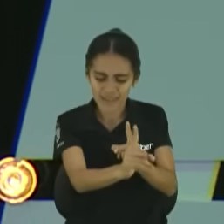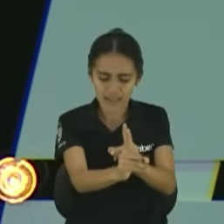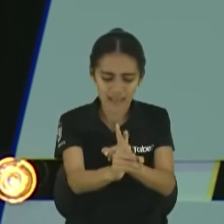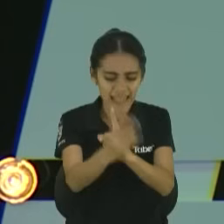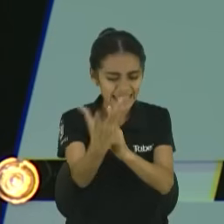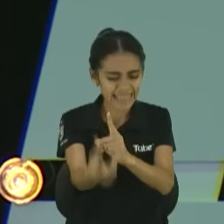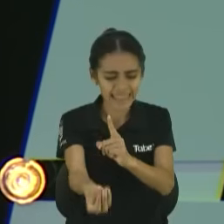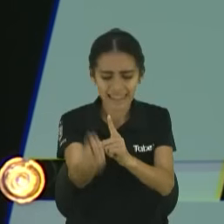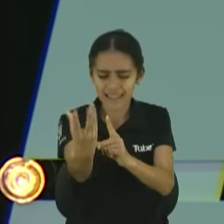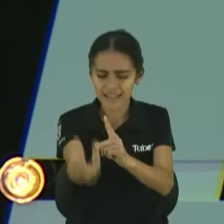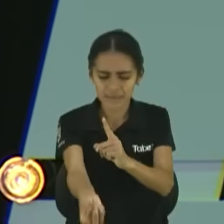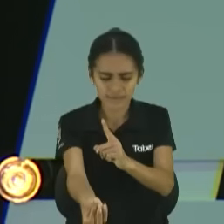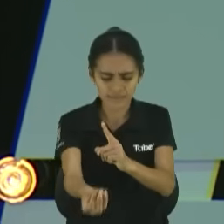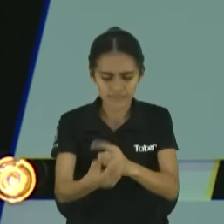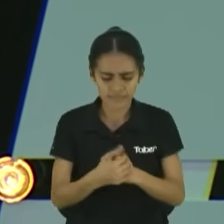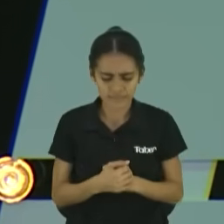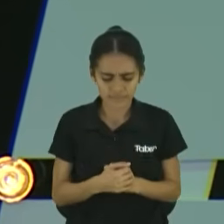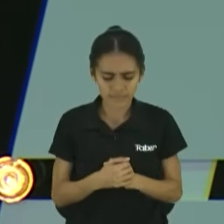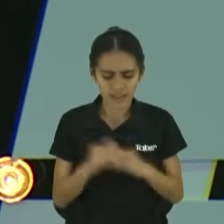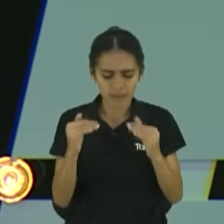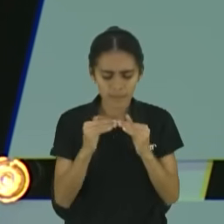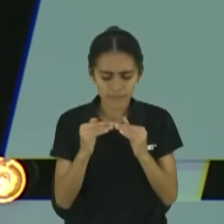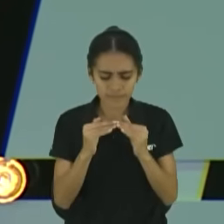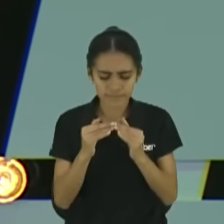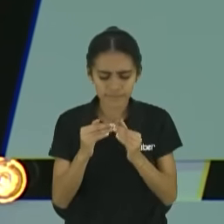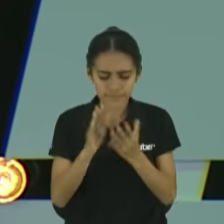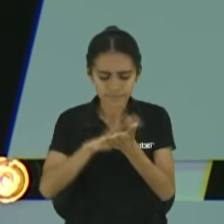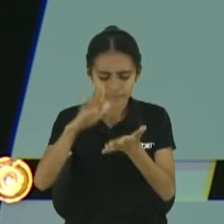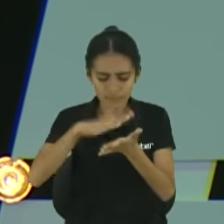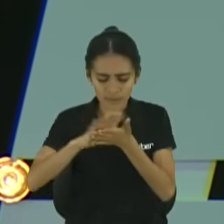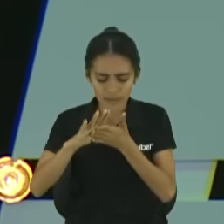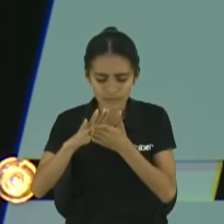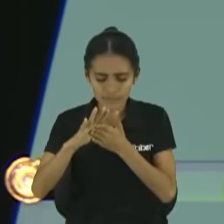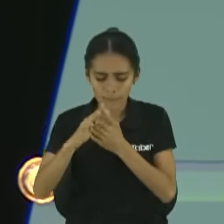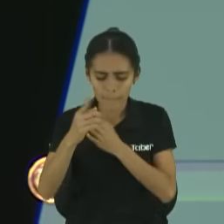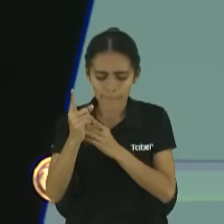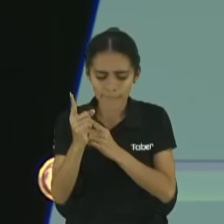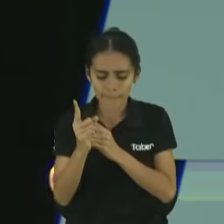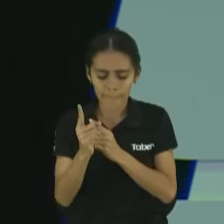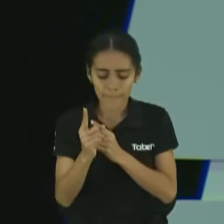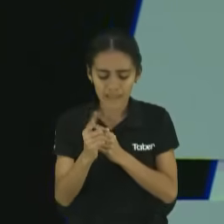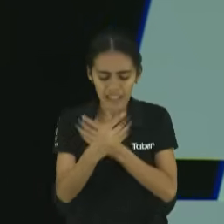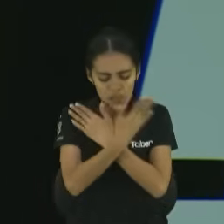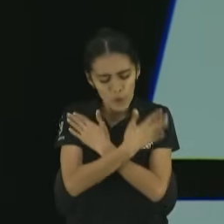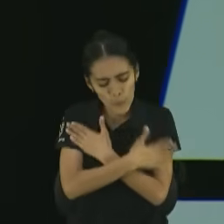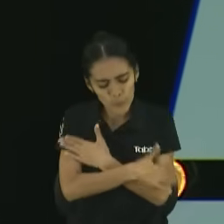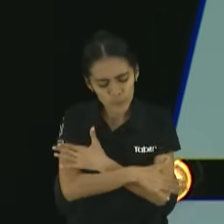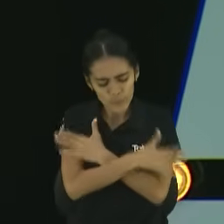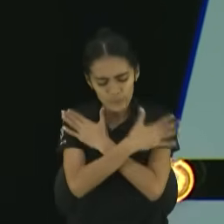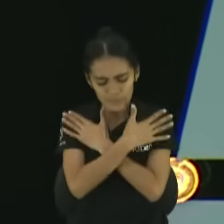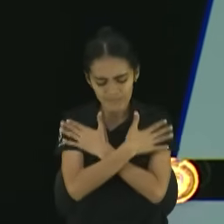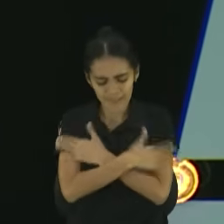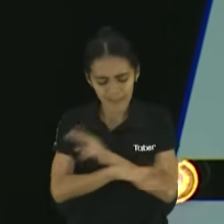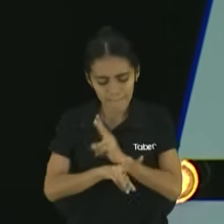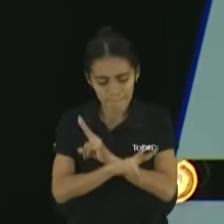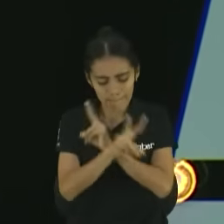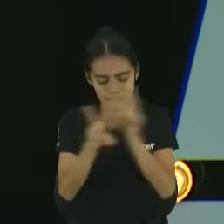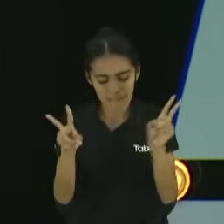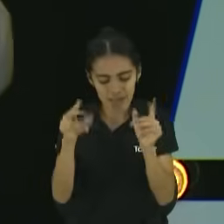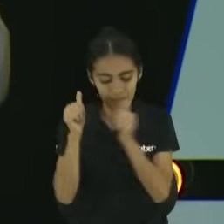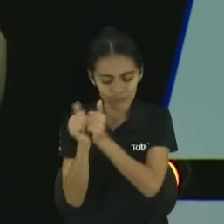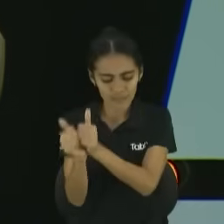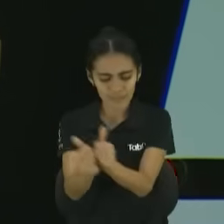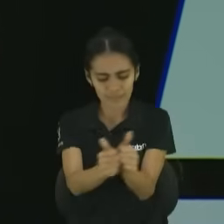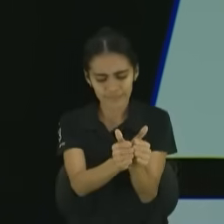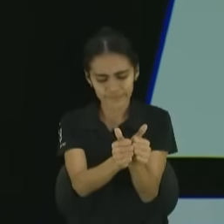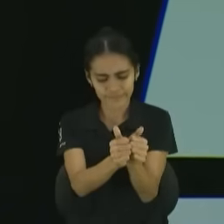vida. Andar en el Espíritu me recuerda que cuando tenga quebrantamiento, tú darás consuelo, paz y compañía.